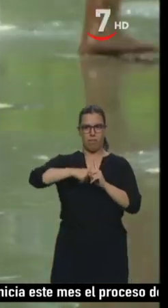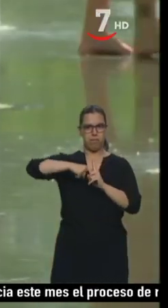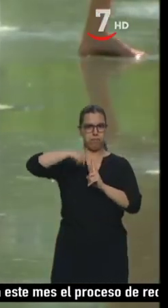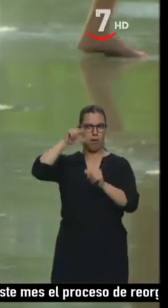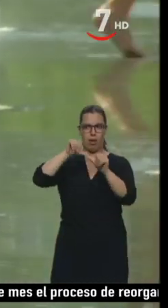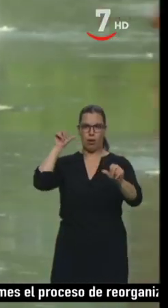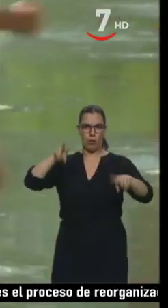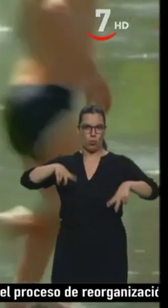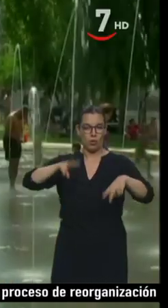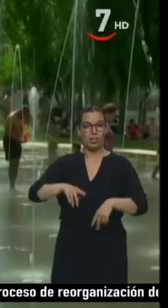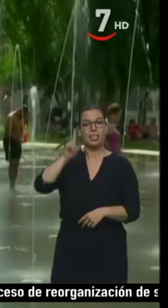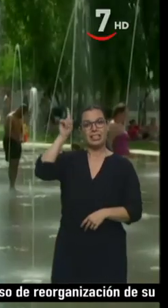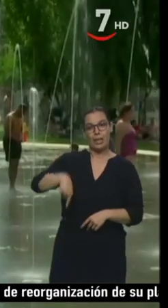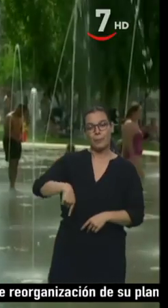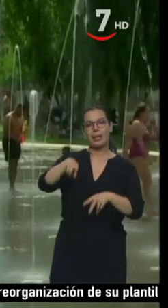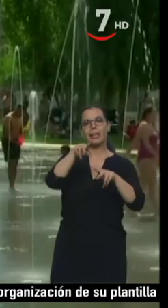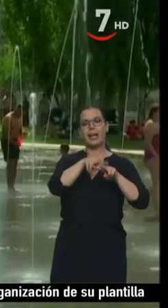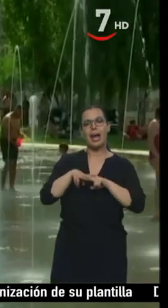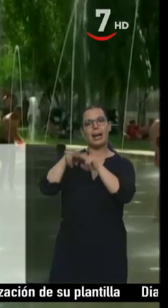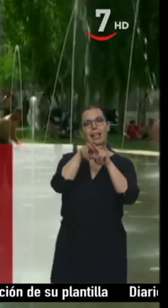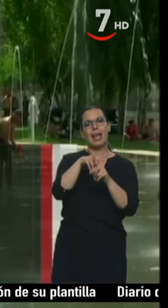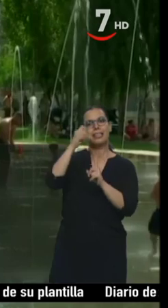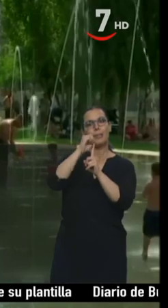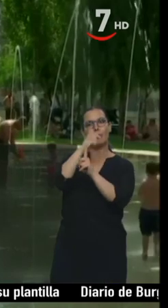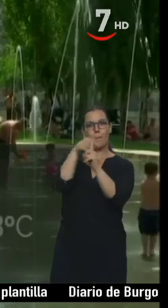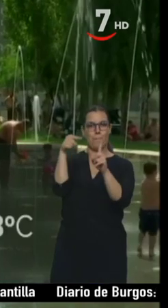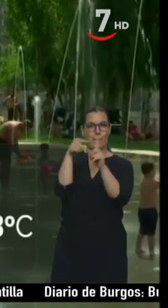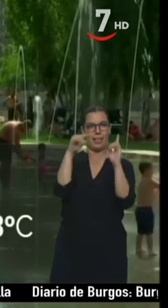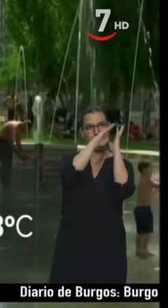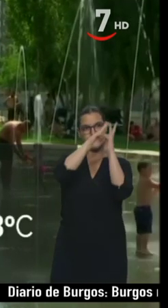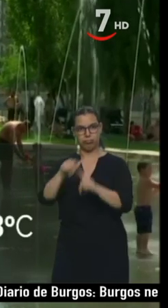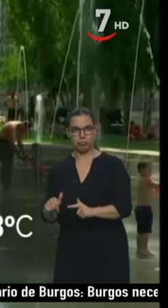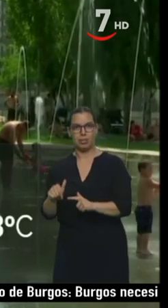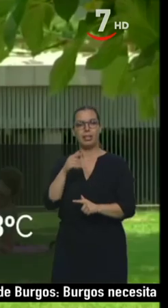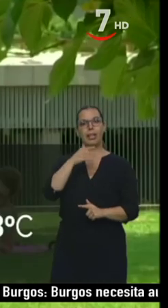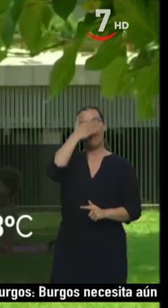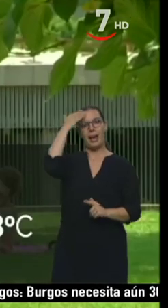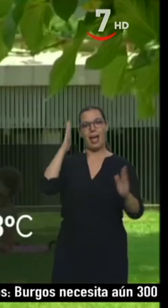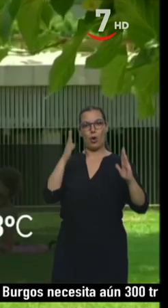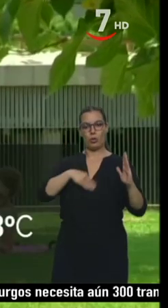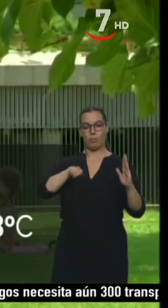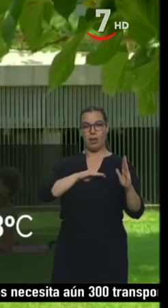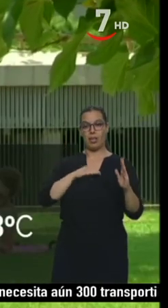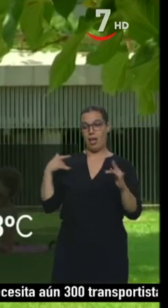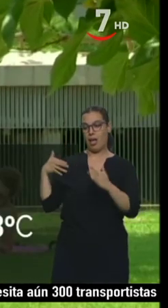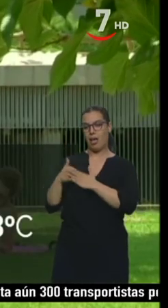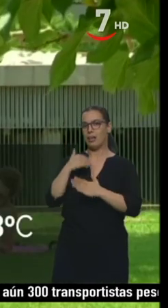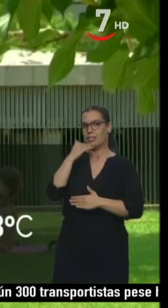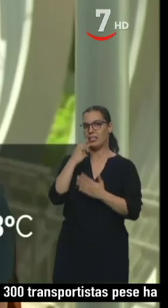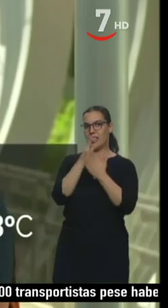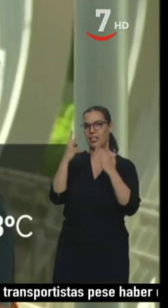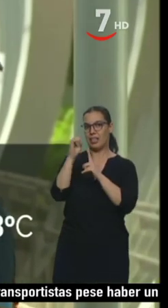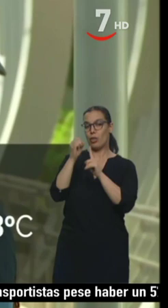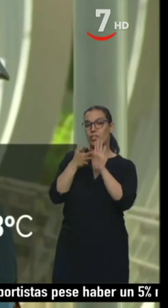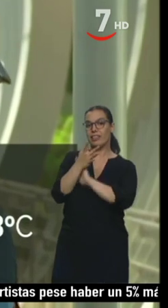también analiza las temperaturas medias de los veranos españoles. En los últimos años resulta cercana a los 17 grados. Eso es